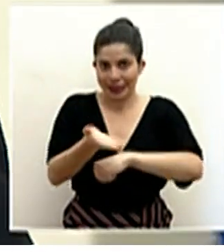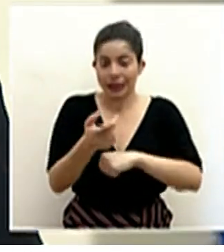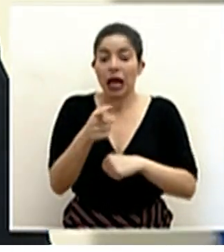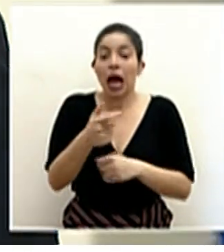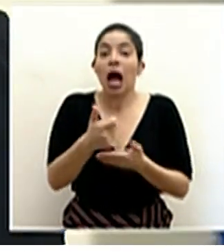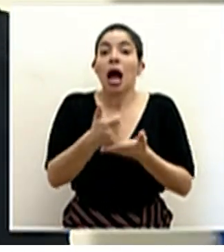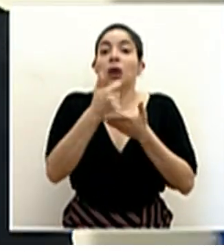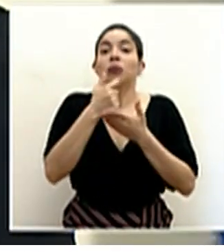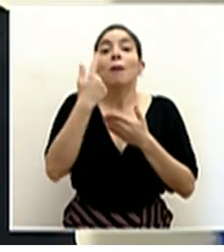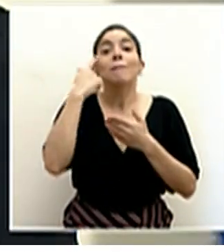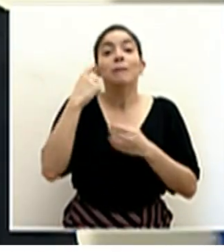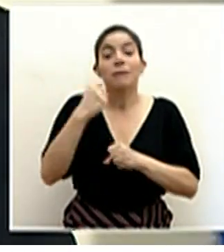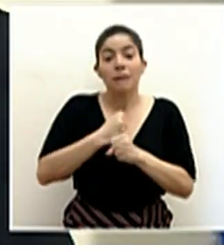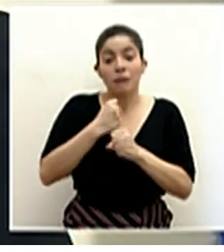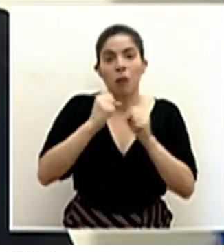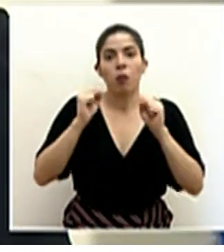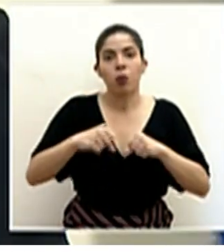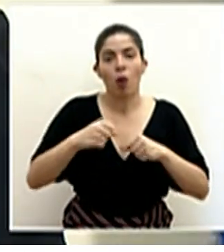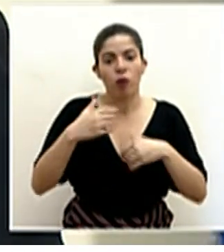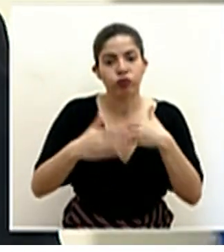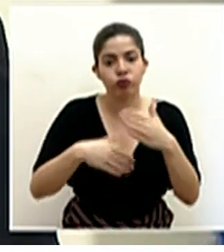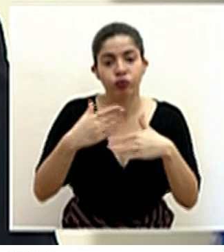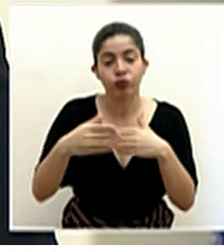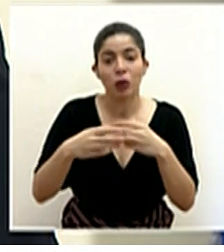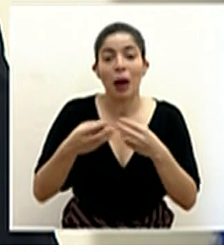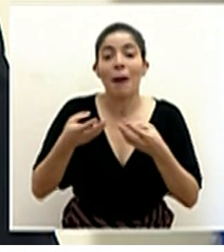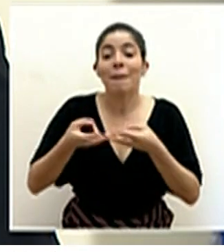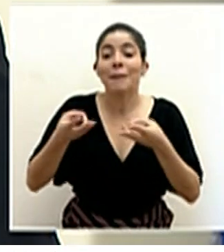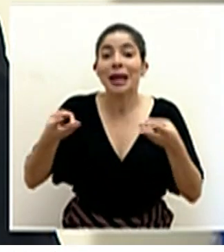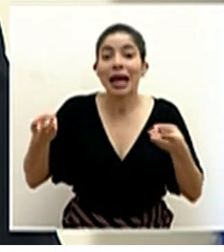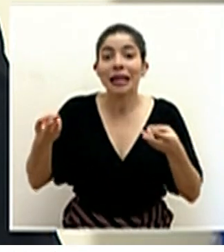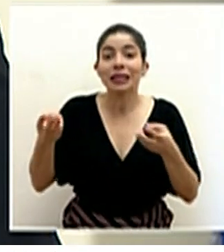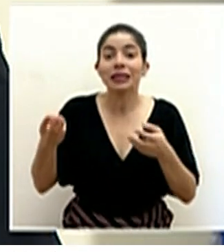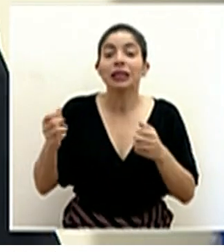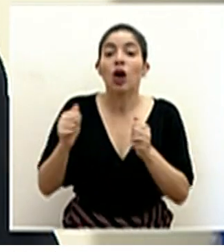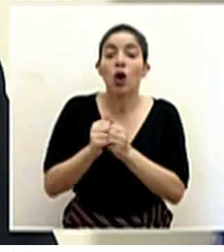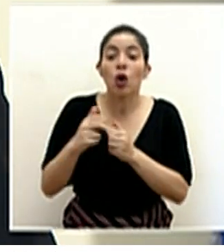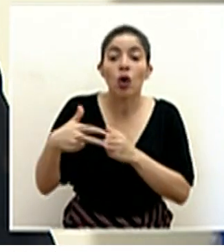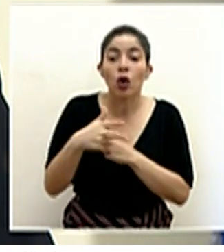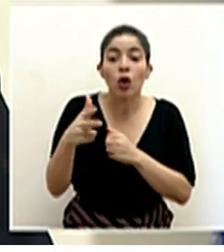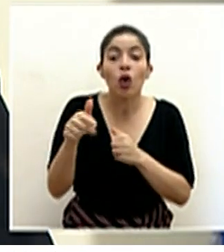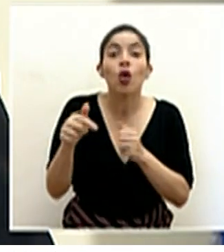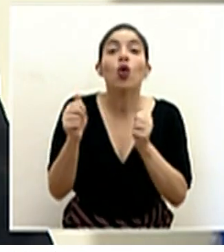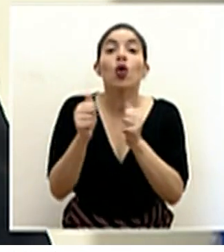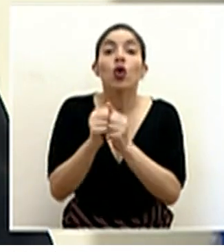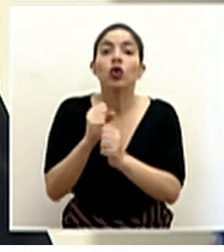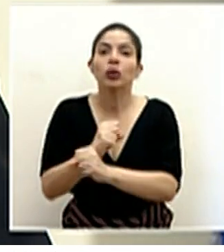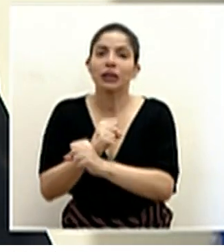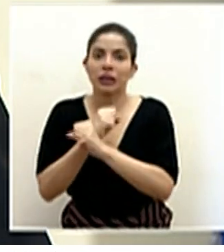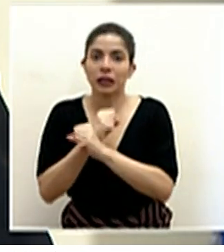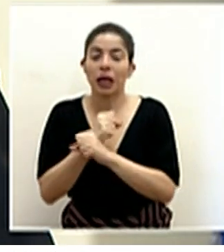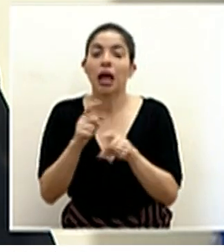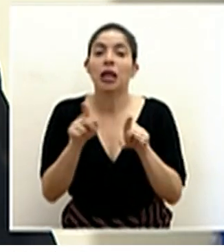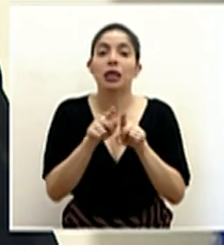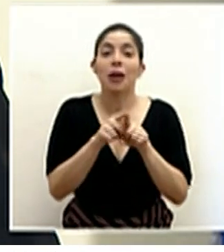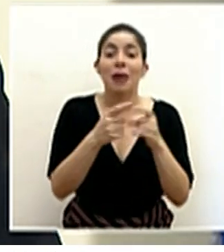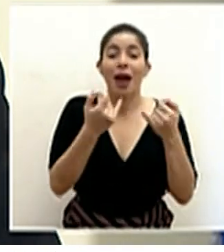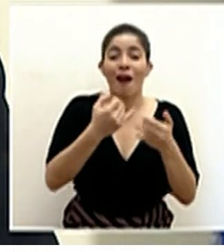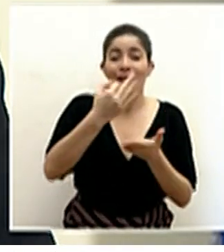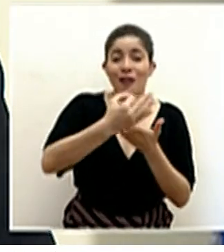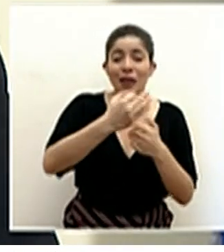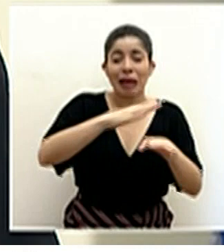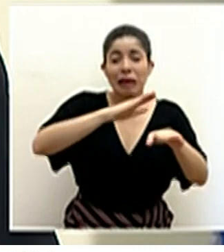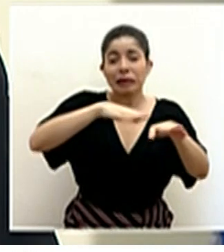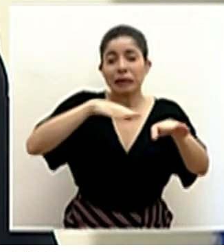poder desarrollar este operativo de movilización de mercancías de una forma segura y de esta forma también descongestionar las